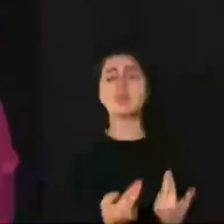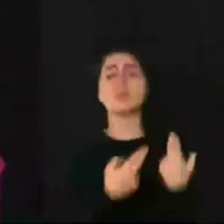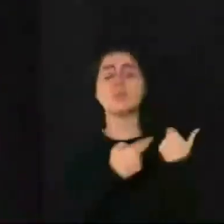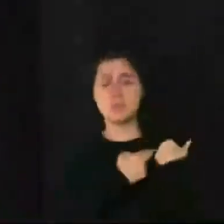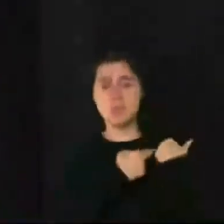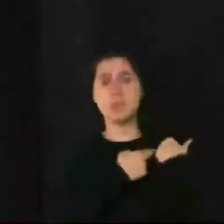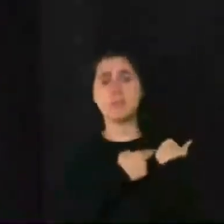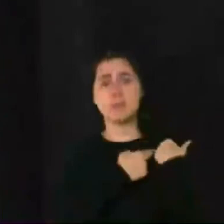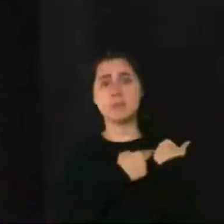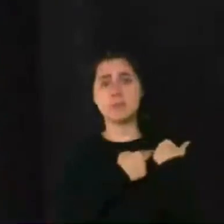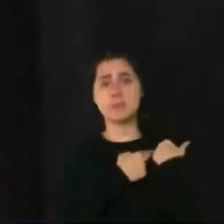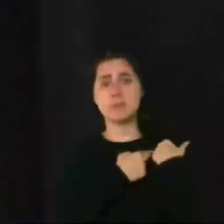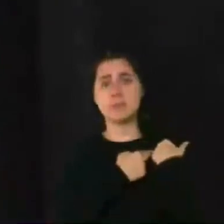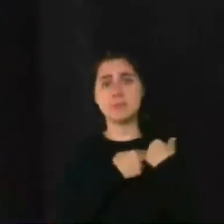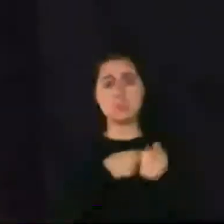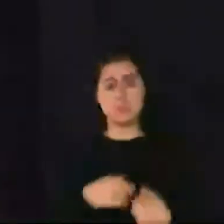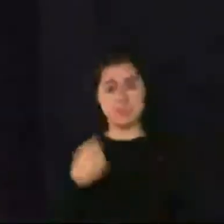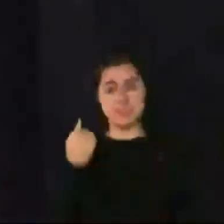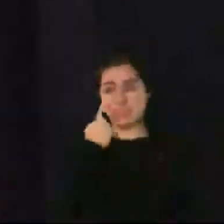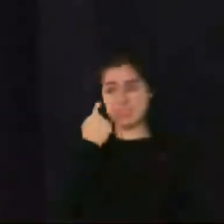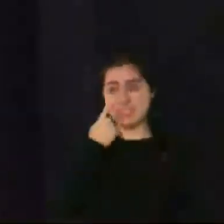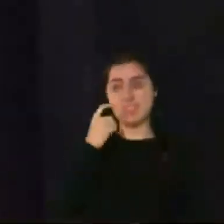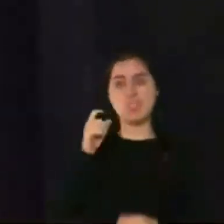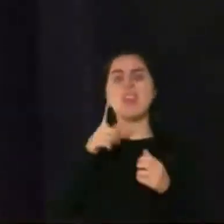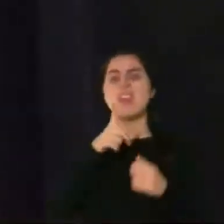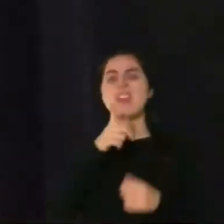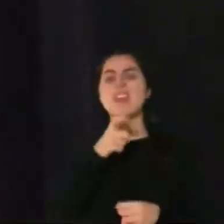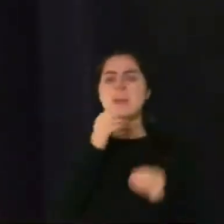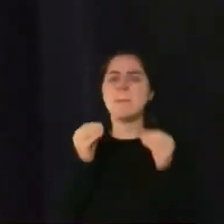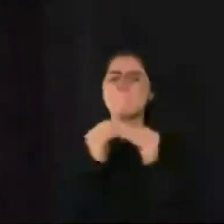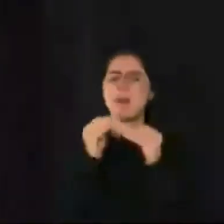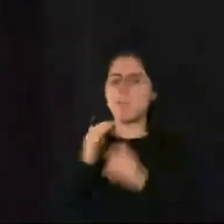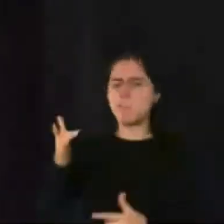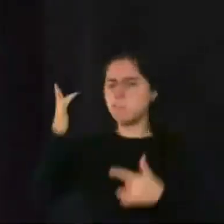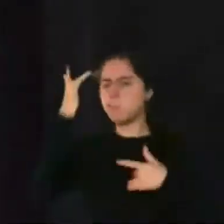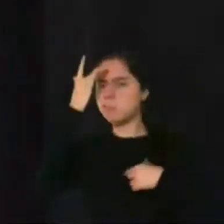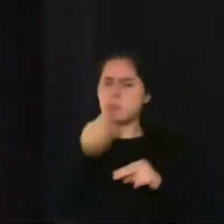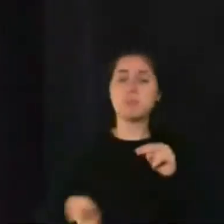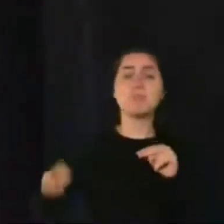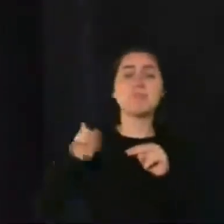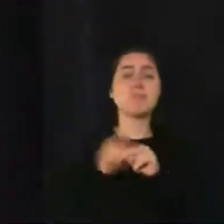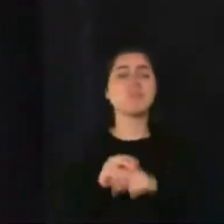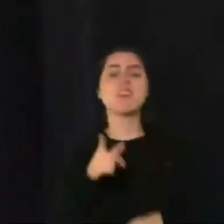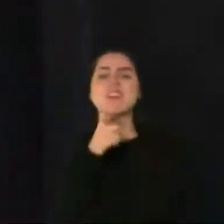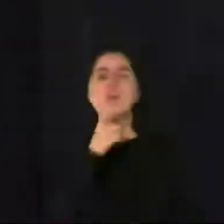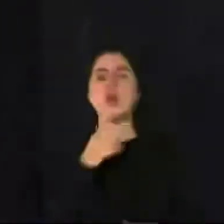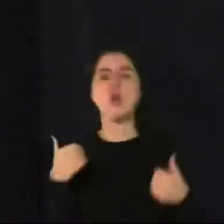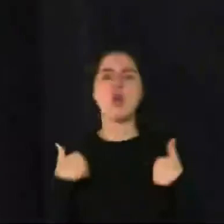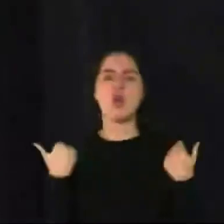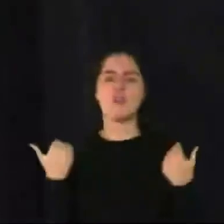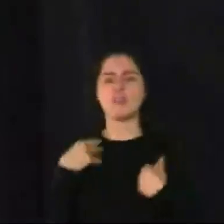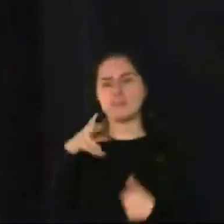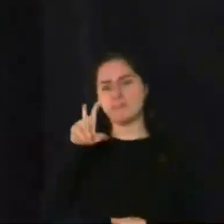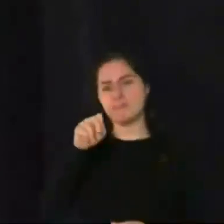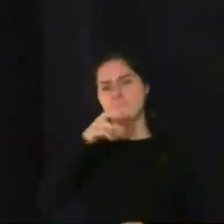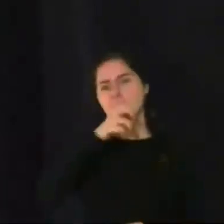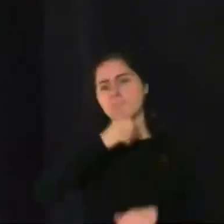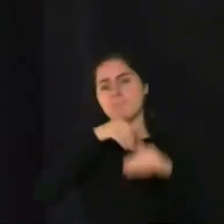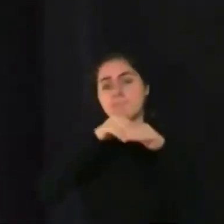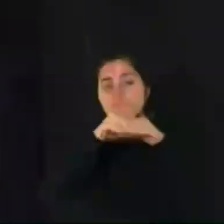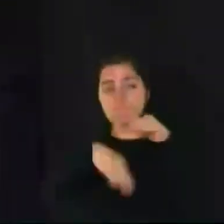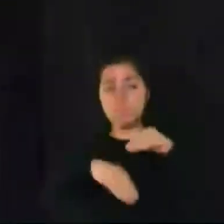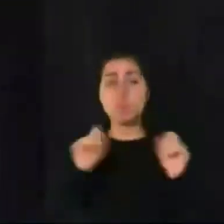ha aumentado en los contagios es la población joven, menores de 30 años. Yo le hago un llamado a todos los